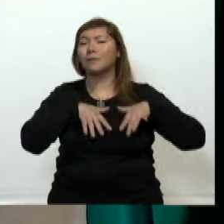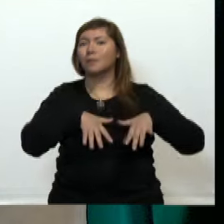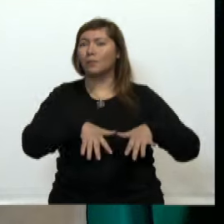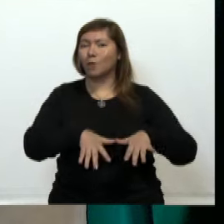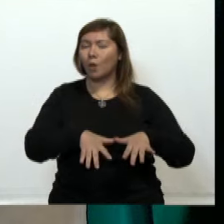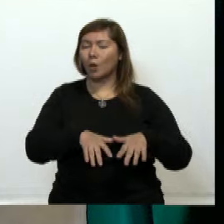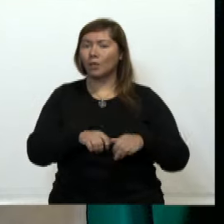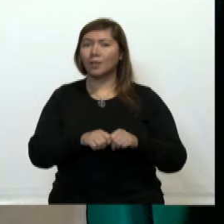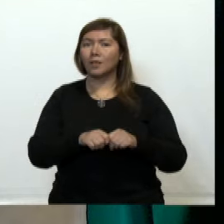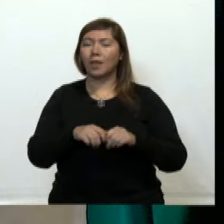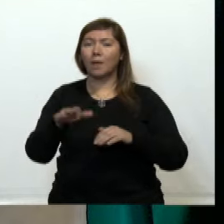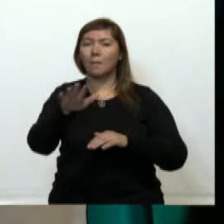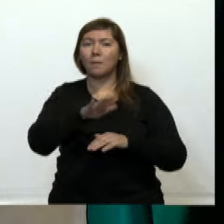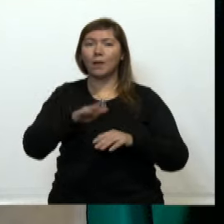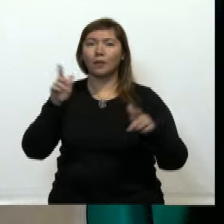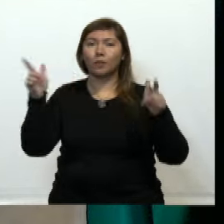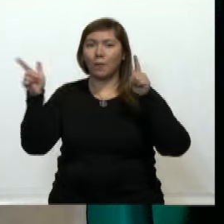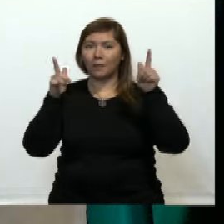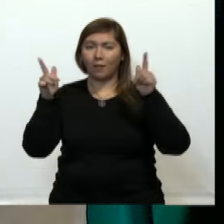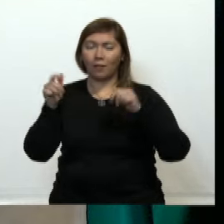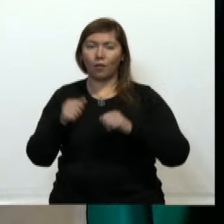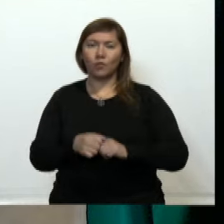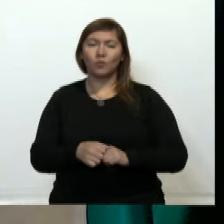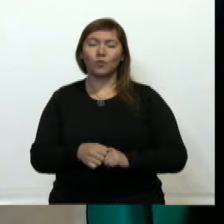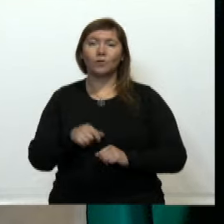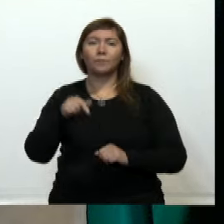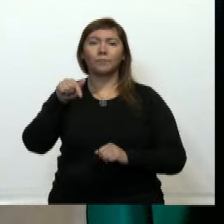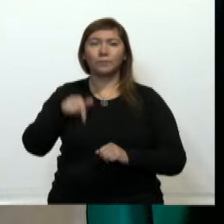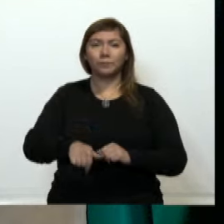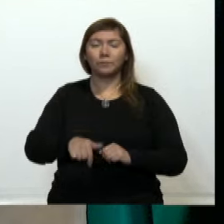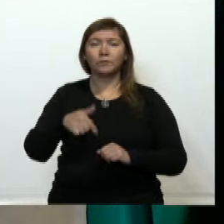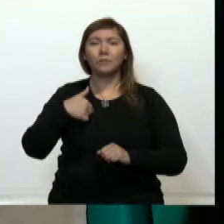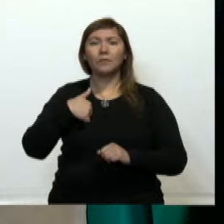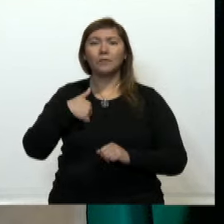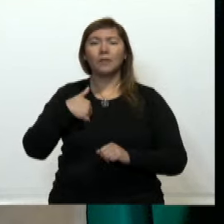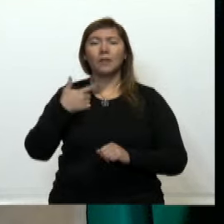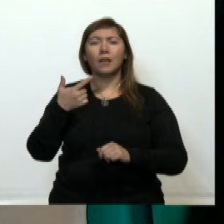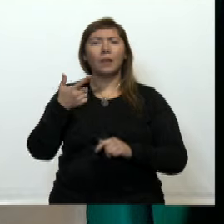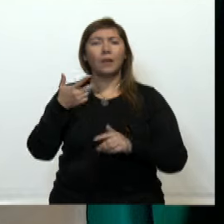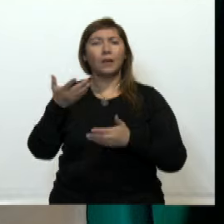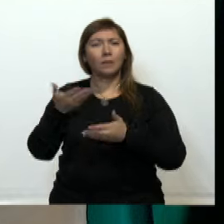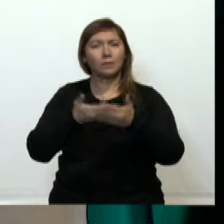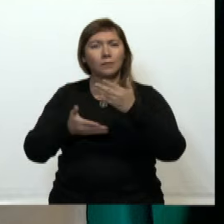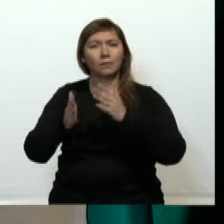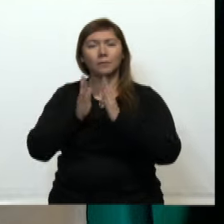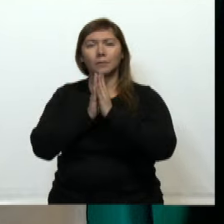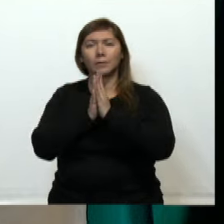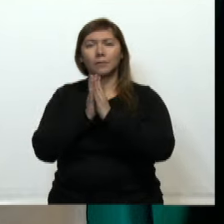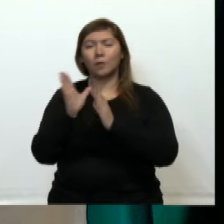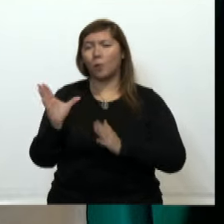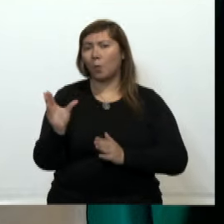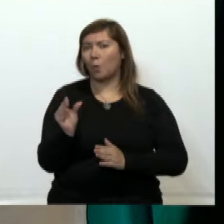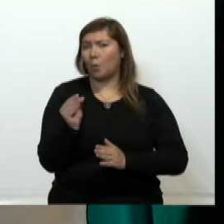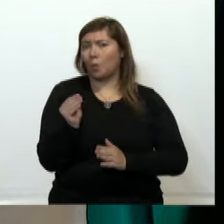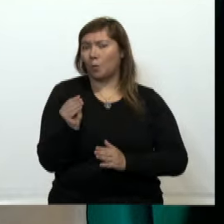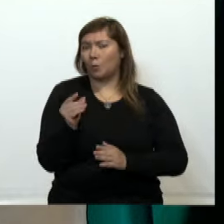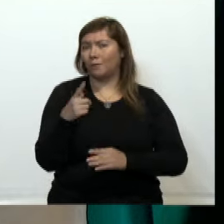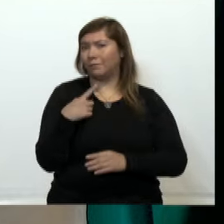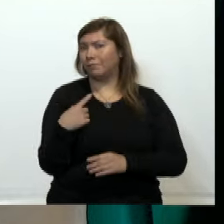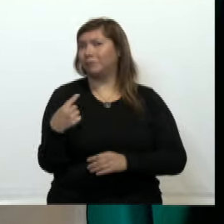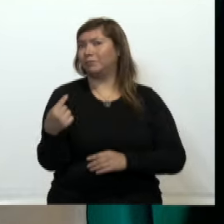de niños en esta ciudad. Participemos de esta misa junto a todos los que por estar lejos del